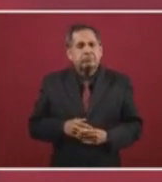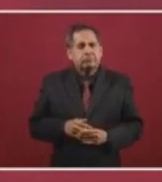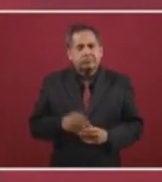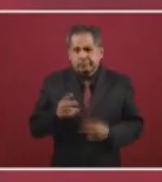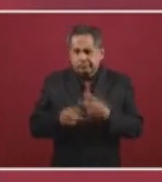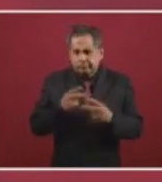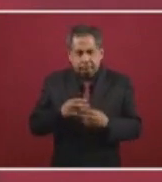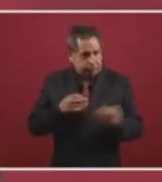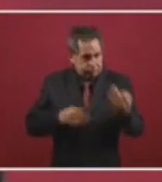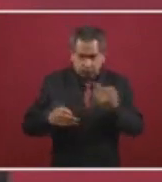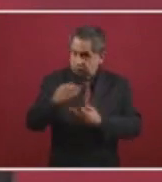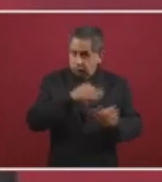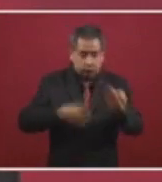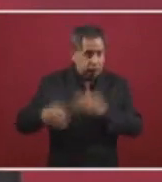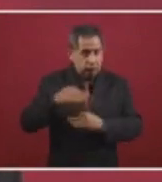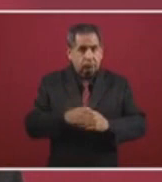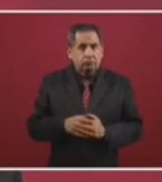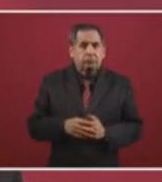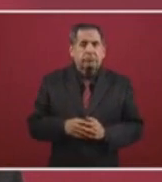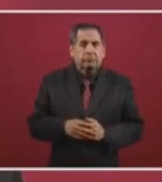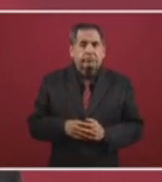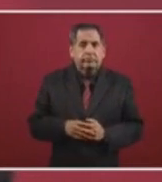que todos